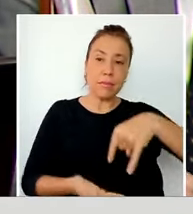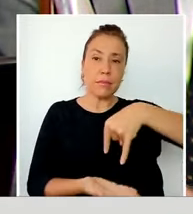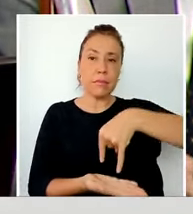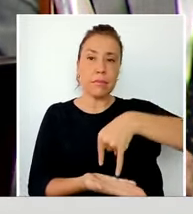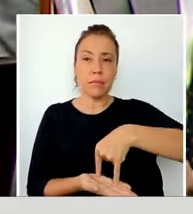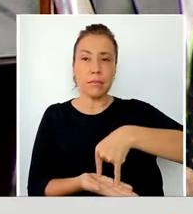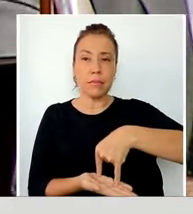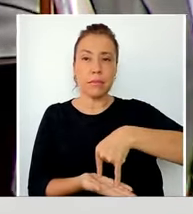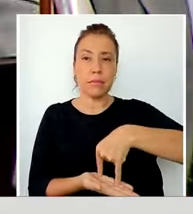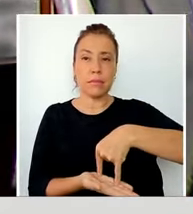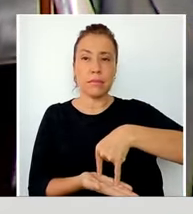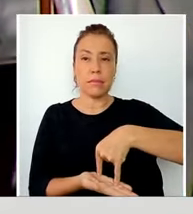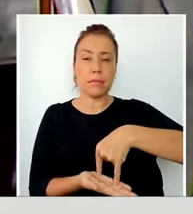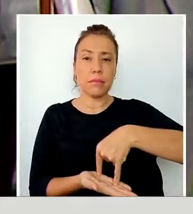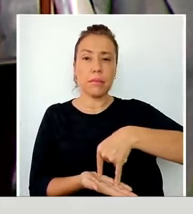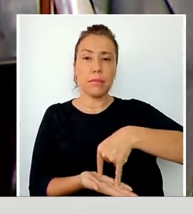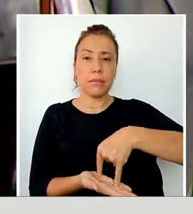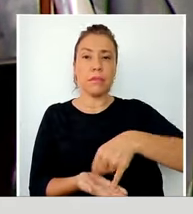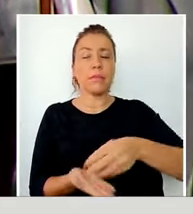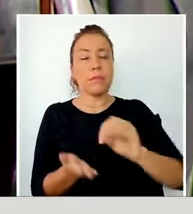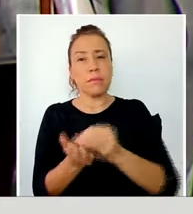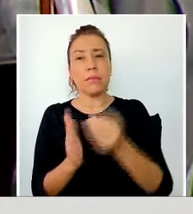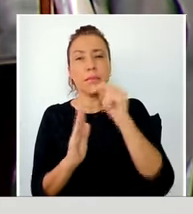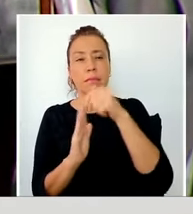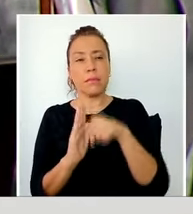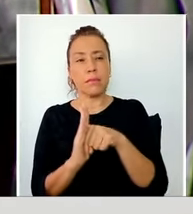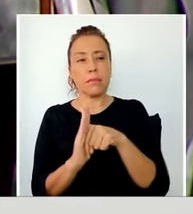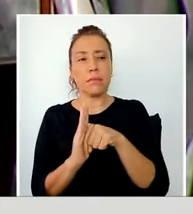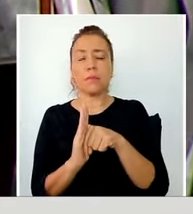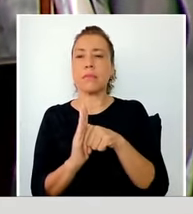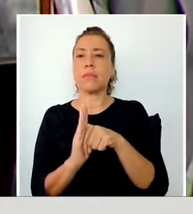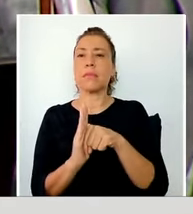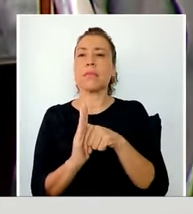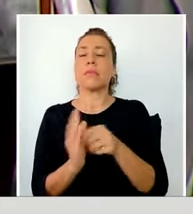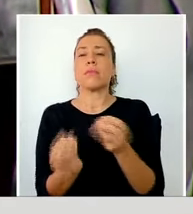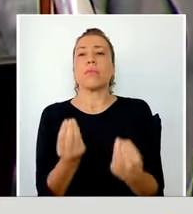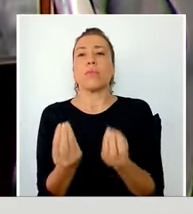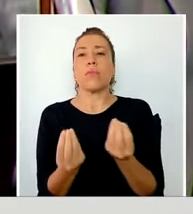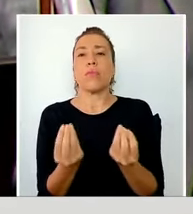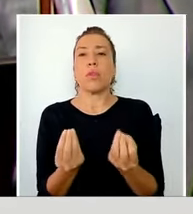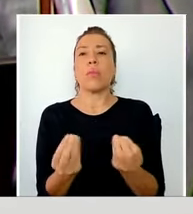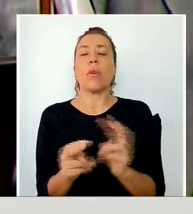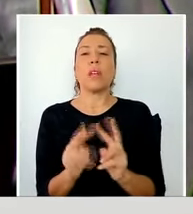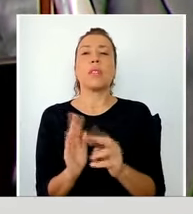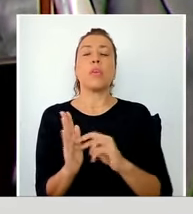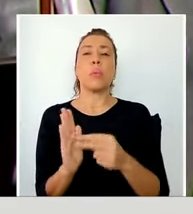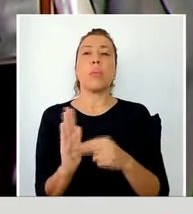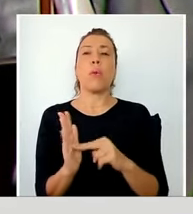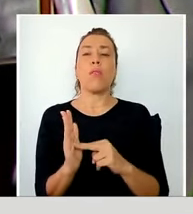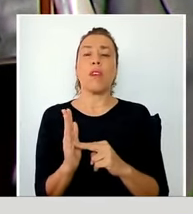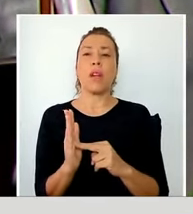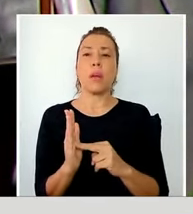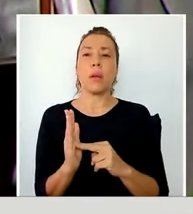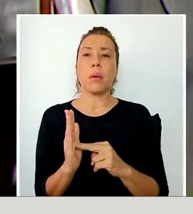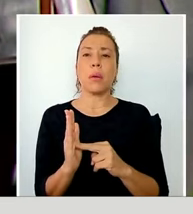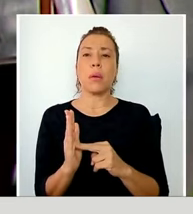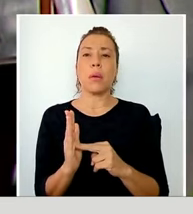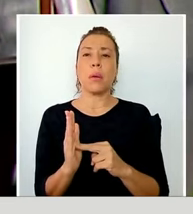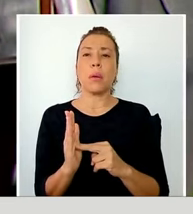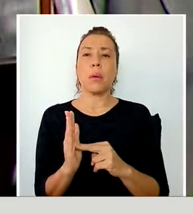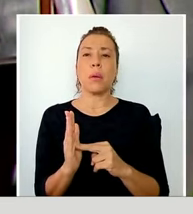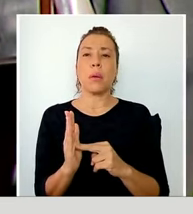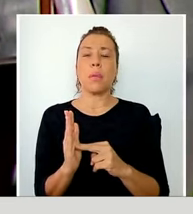un poquito más de profundidad y de integridad Cómo están girándose estos problemas en el sector privado